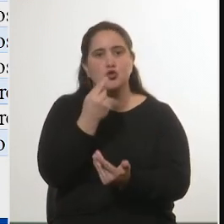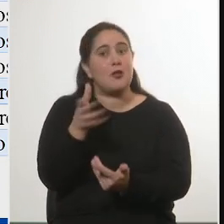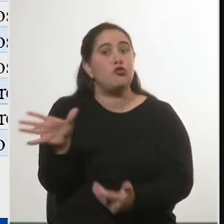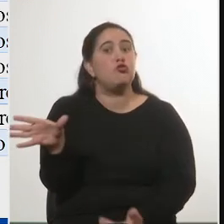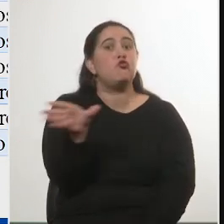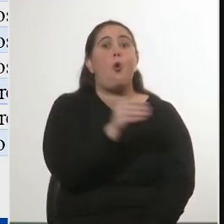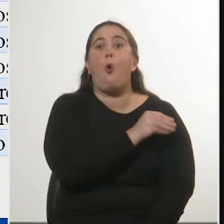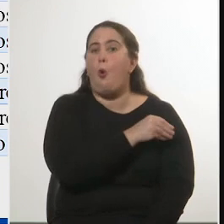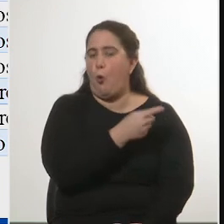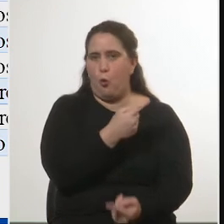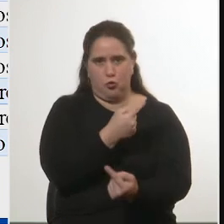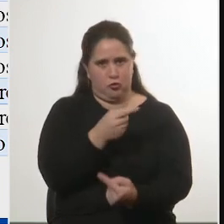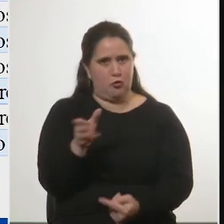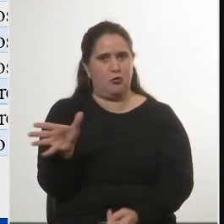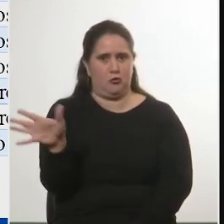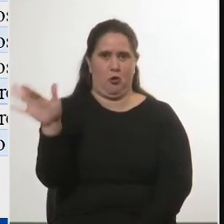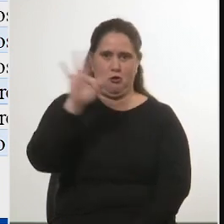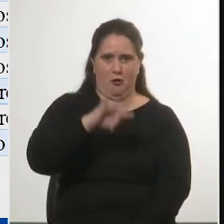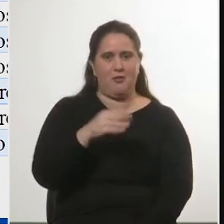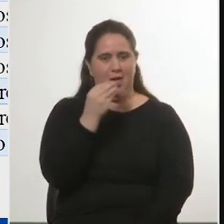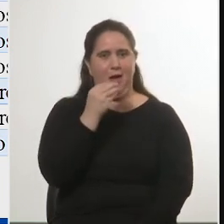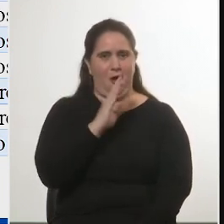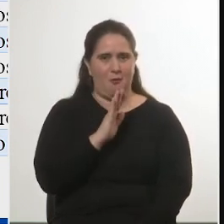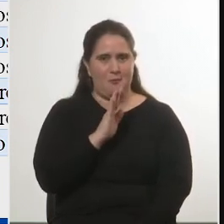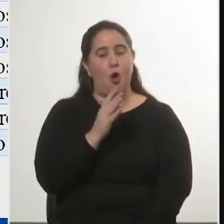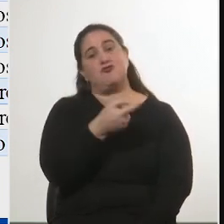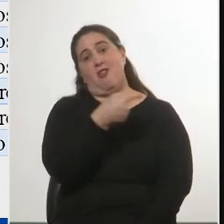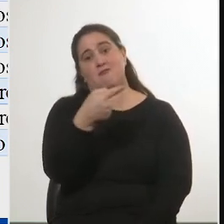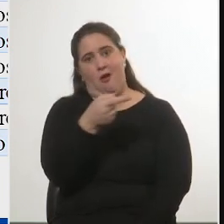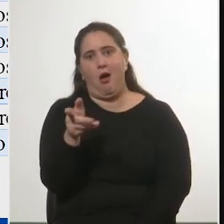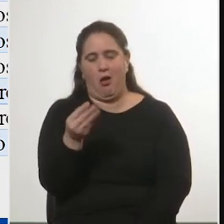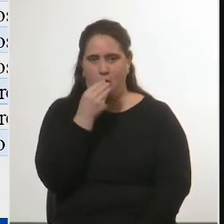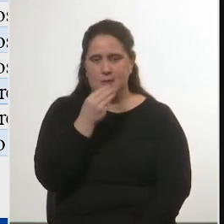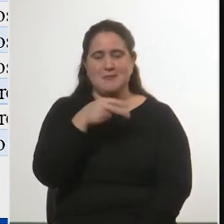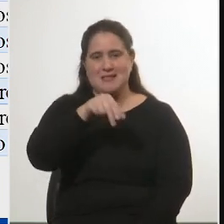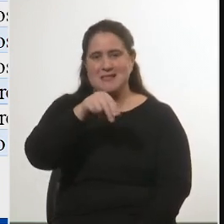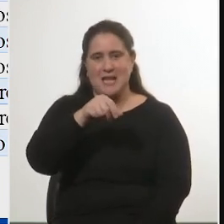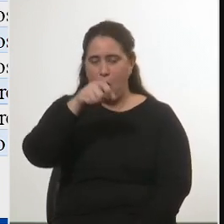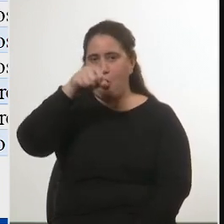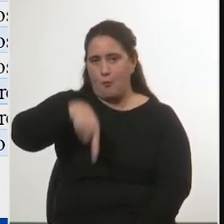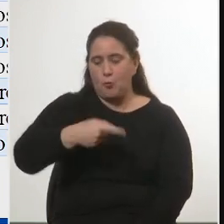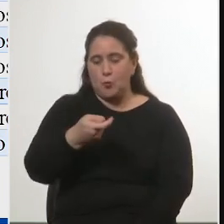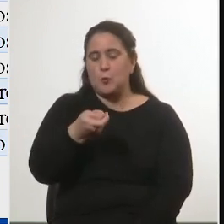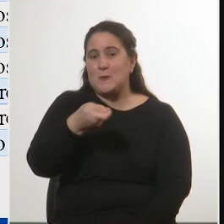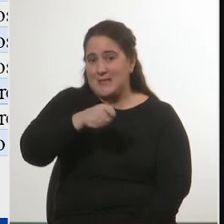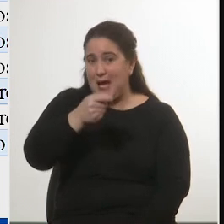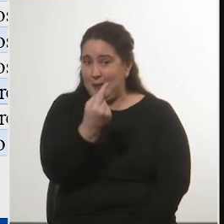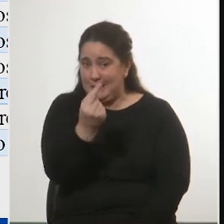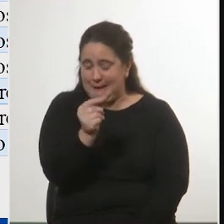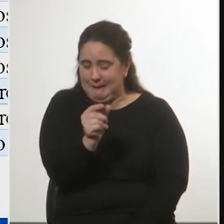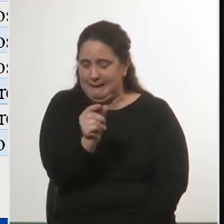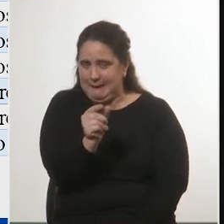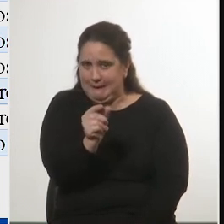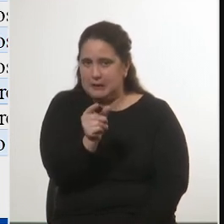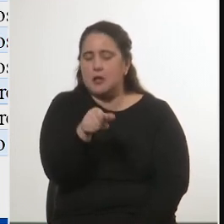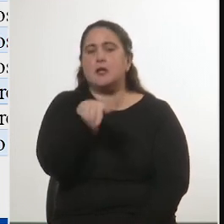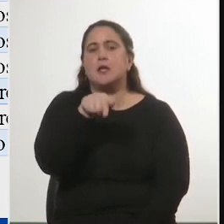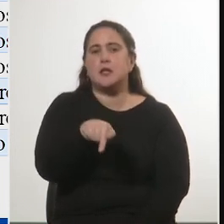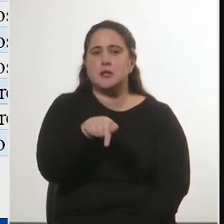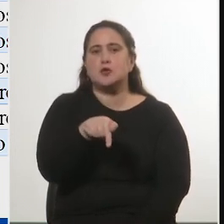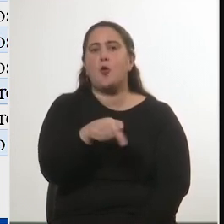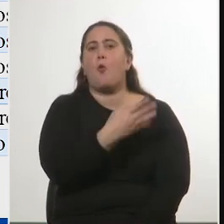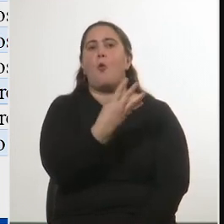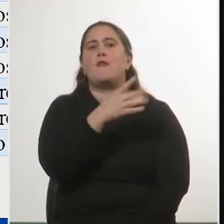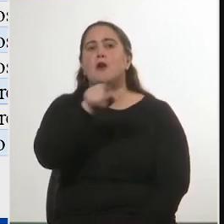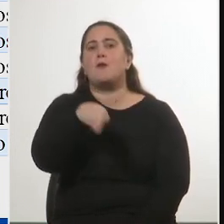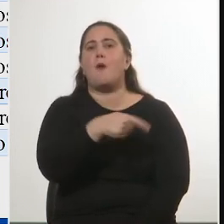todos nosotros comemos a diario o semanalmente. La sal común, una cucharadita, es equivalente